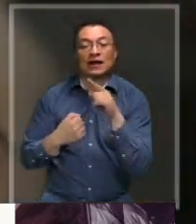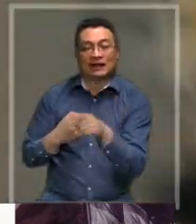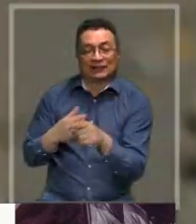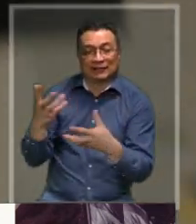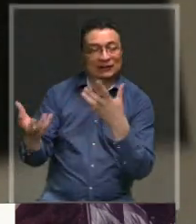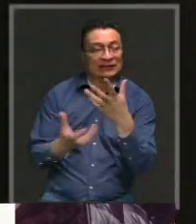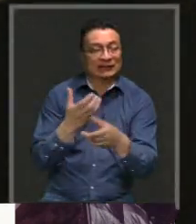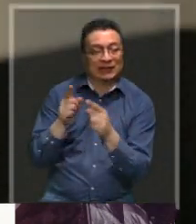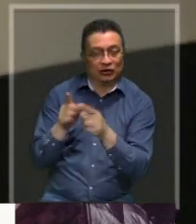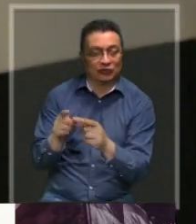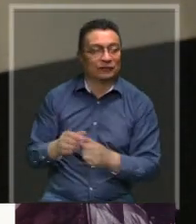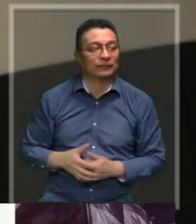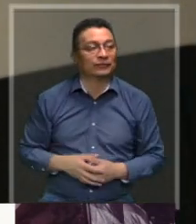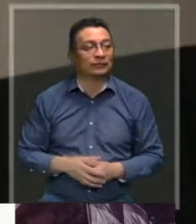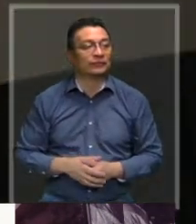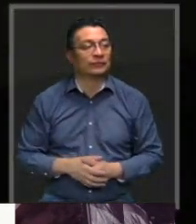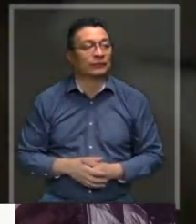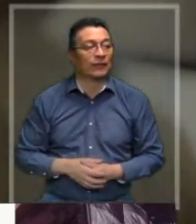incendio.